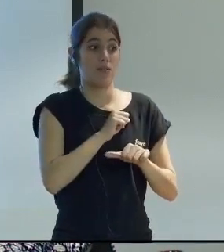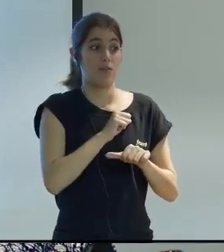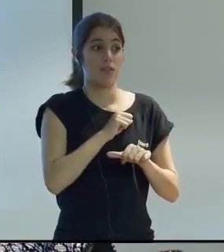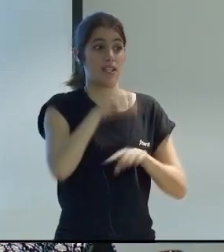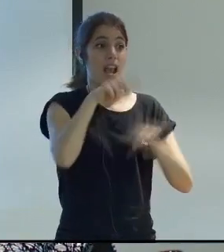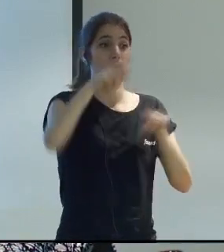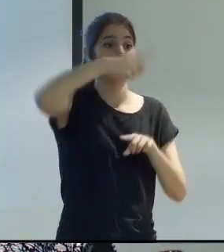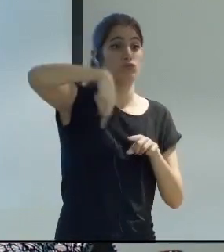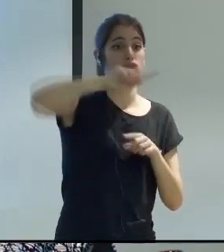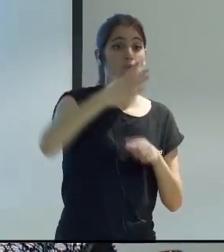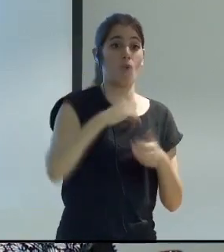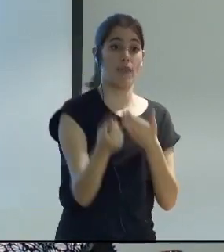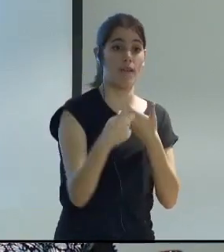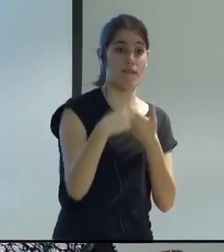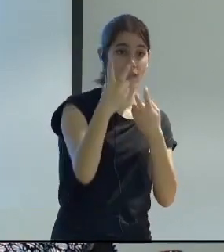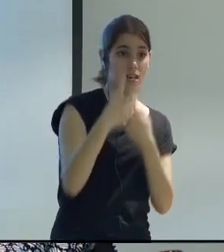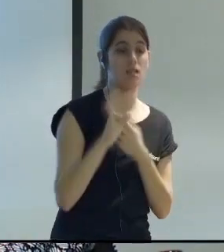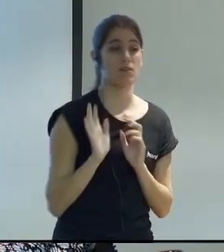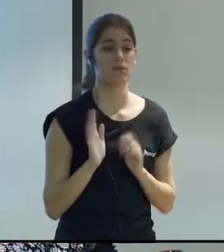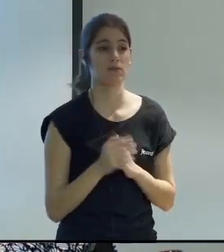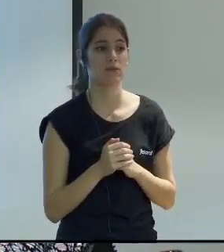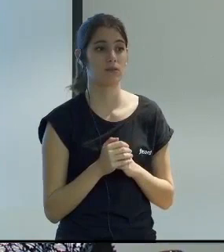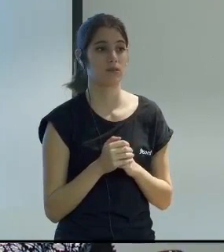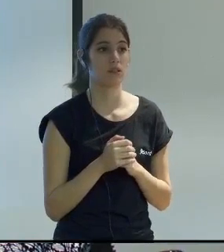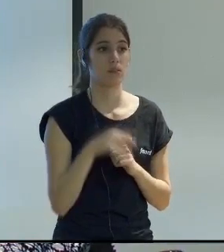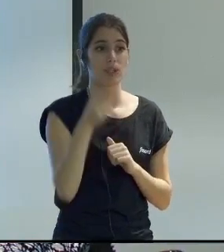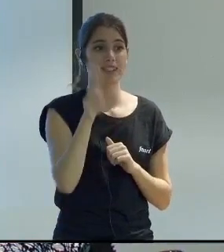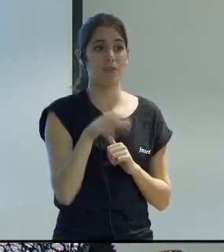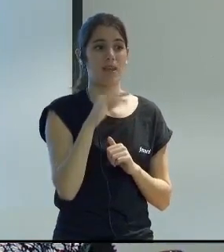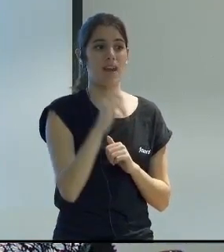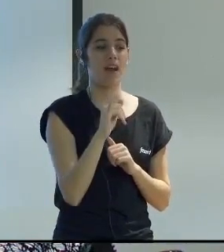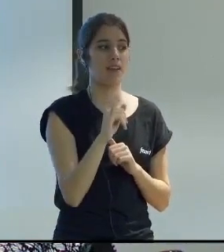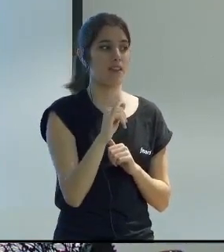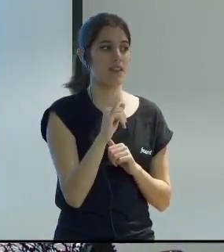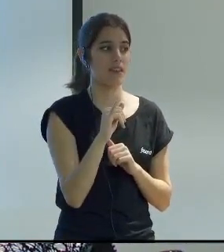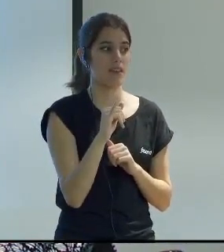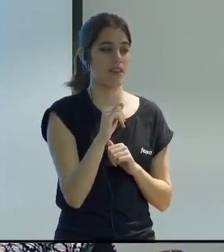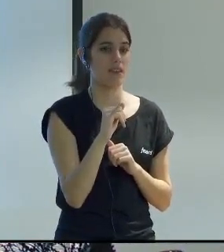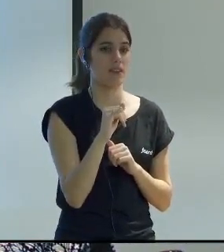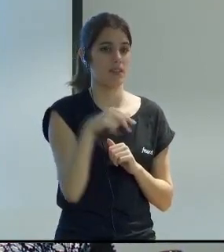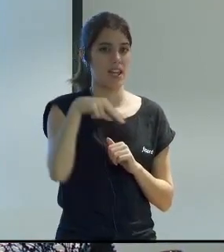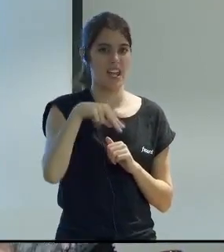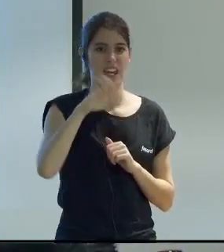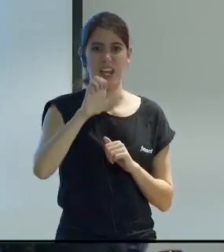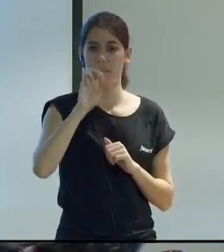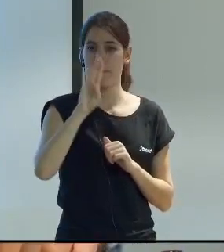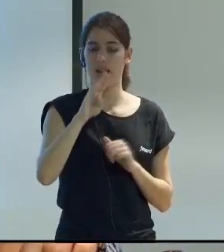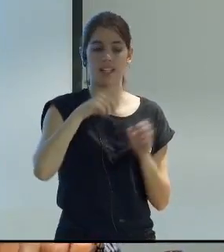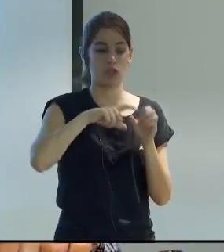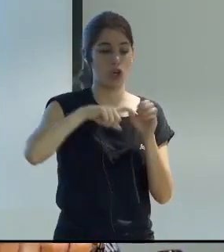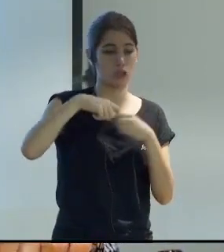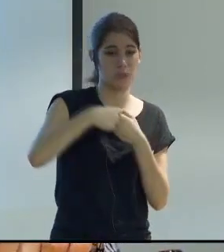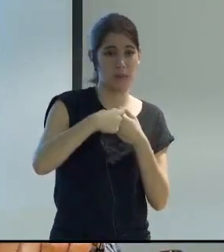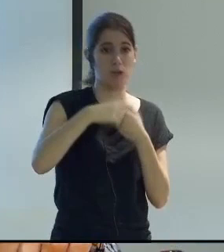de vosotros podréis venir. Pues también tenemos los MEP, tenemos los miembros del